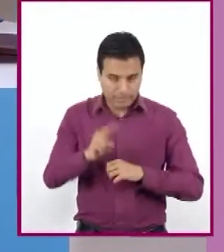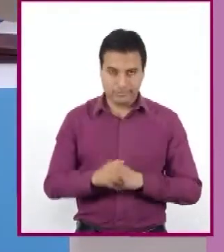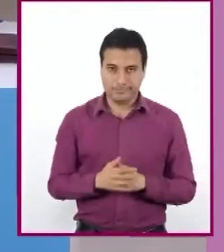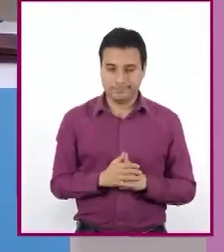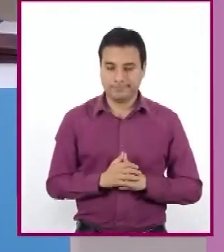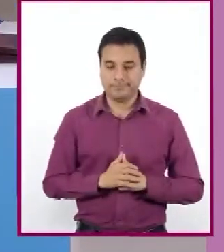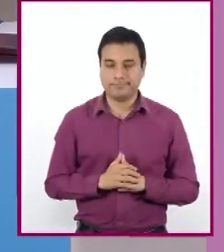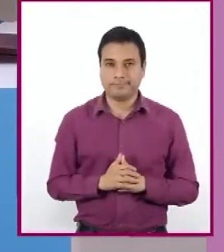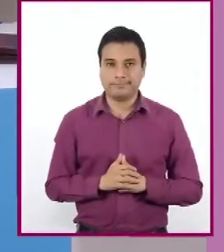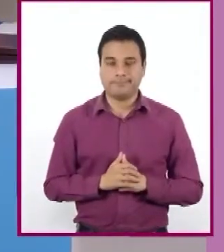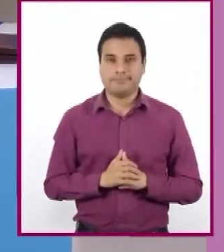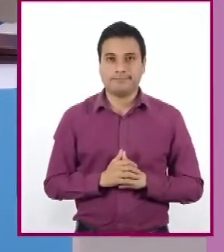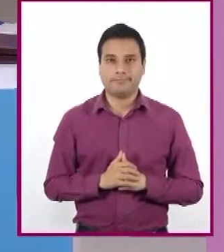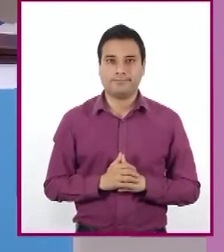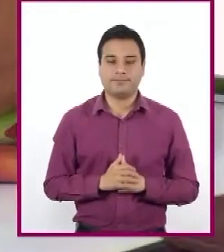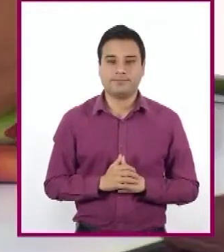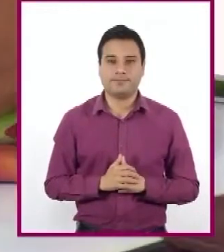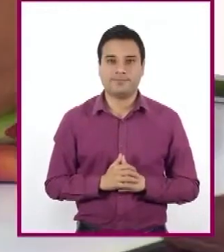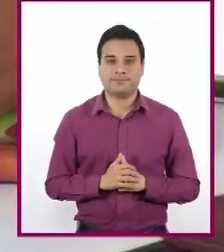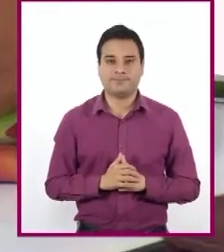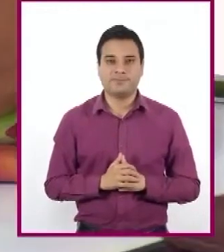aquí.